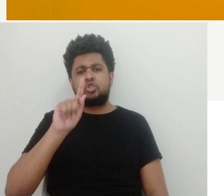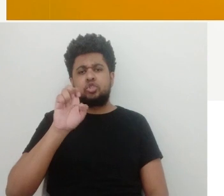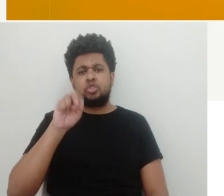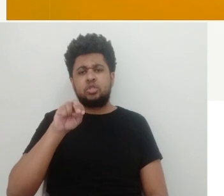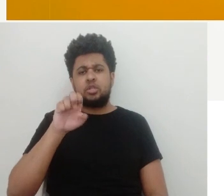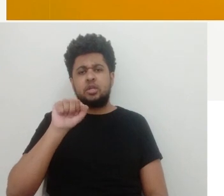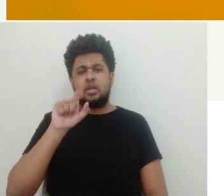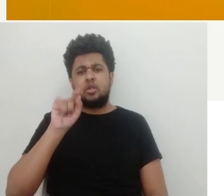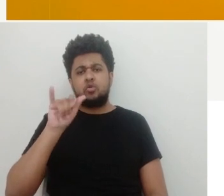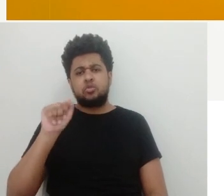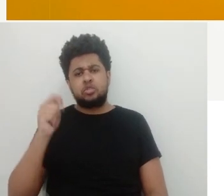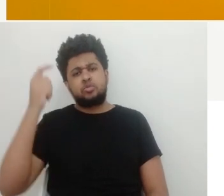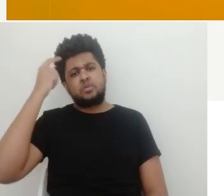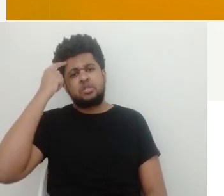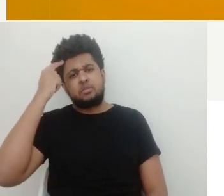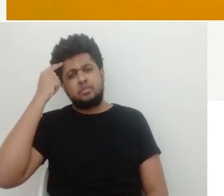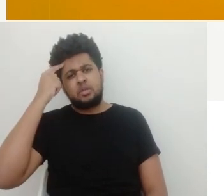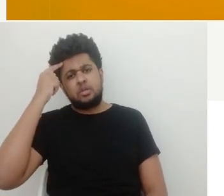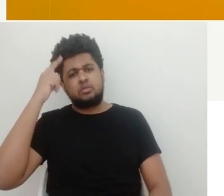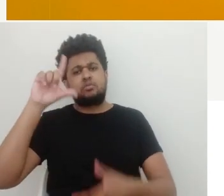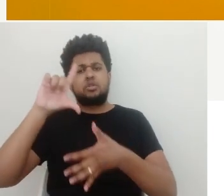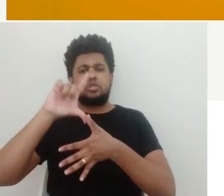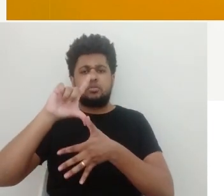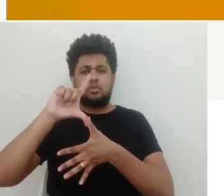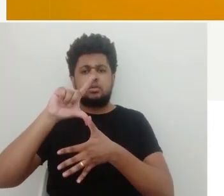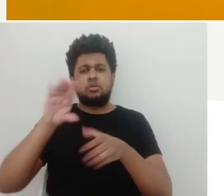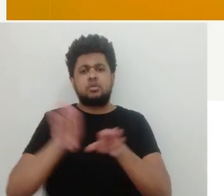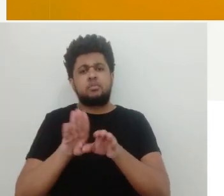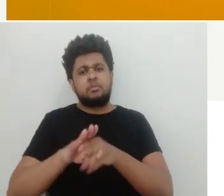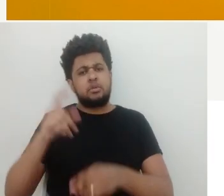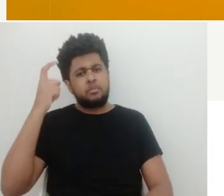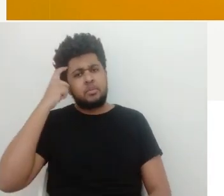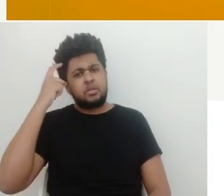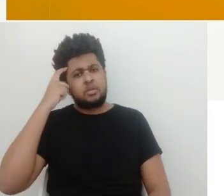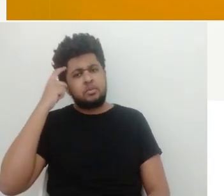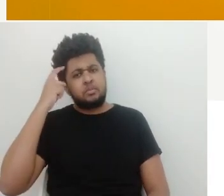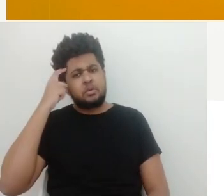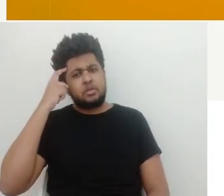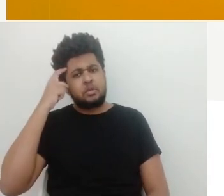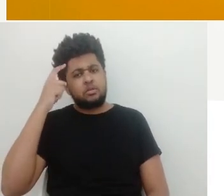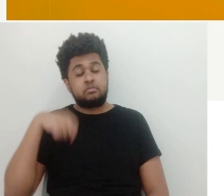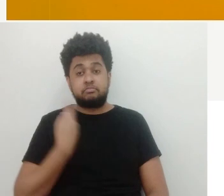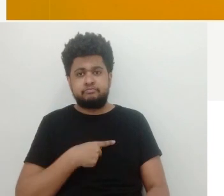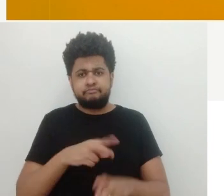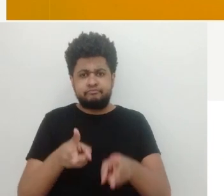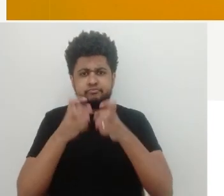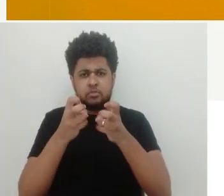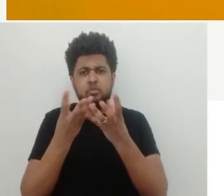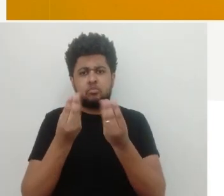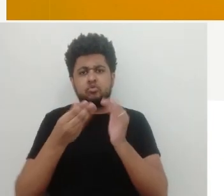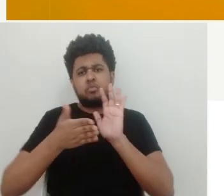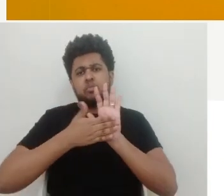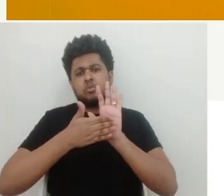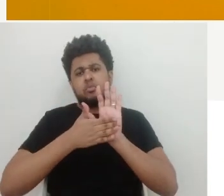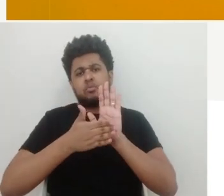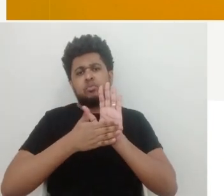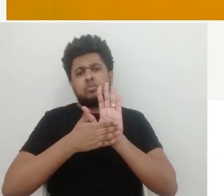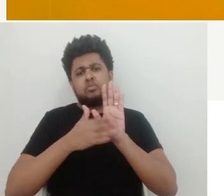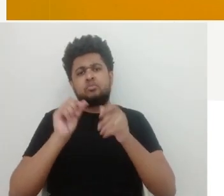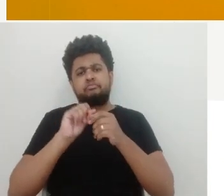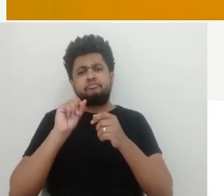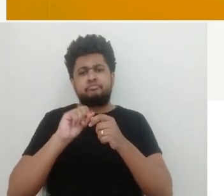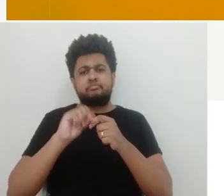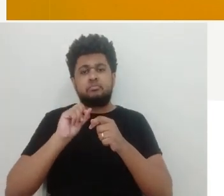la propuesta de Boaventura de Sousa Santos y otros, ¿verdad?, del desarrollo de las epistemologías del